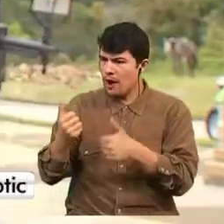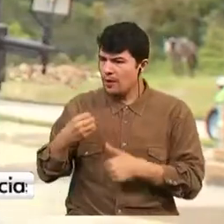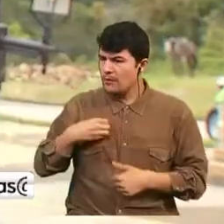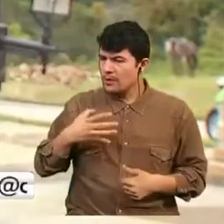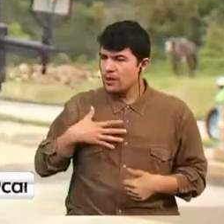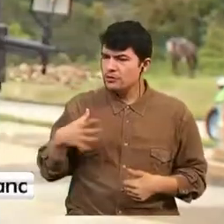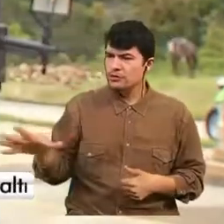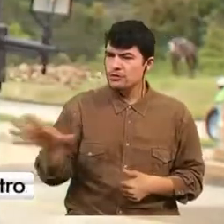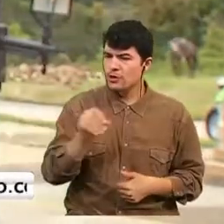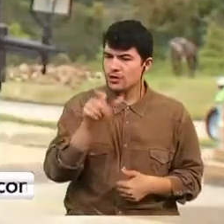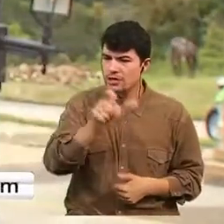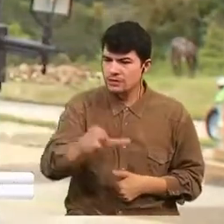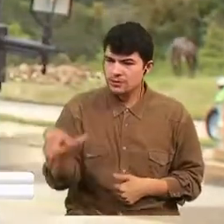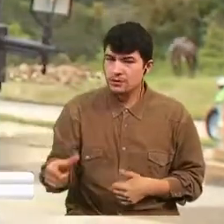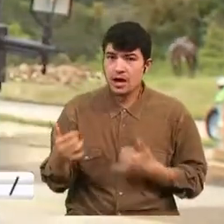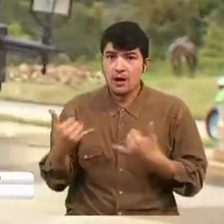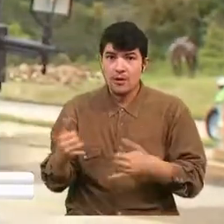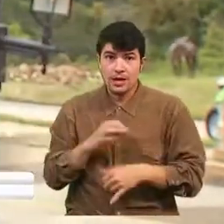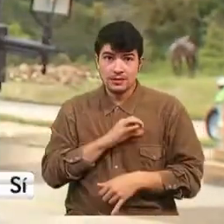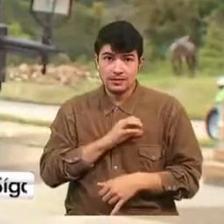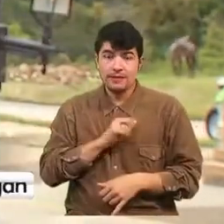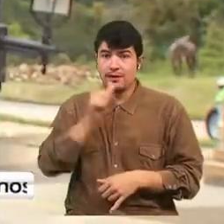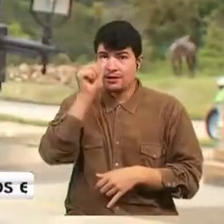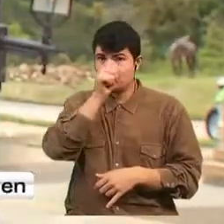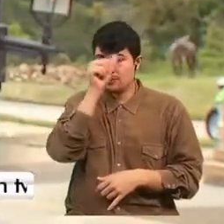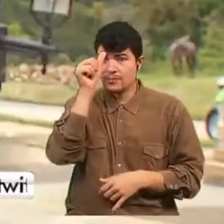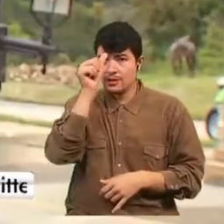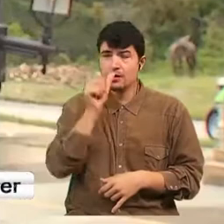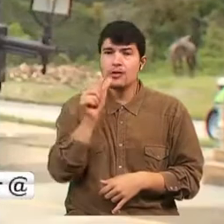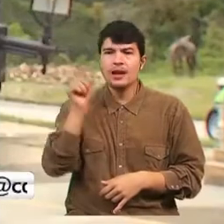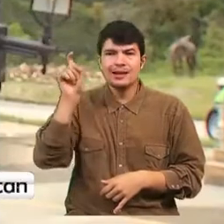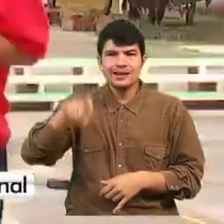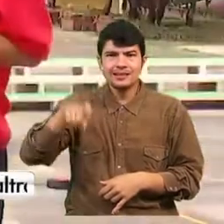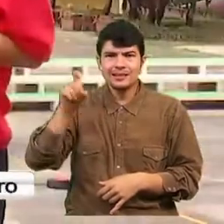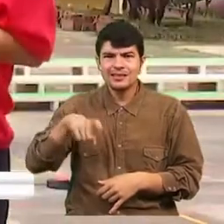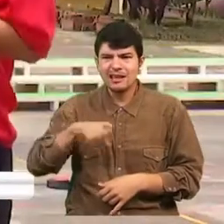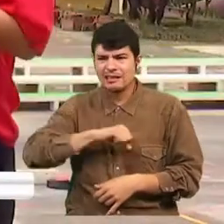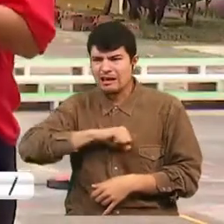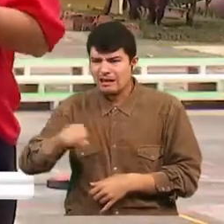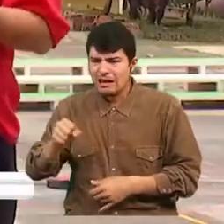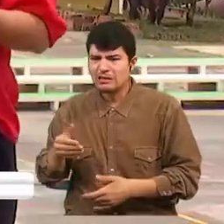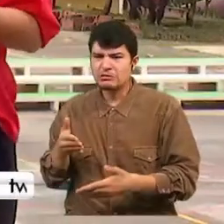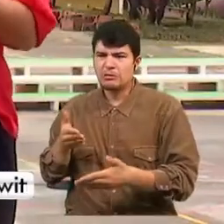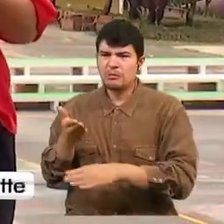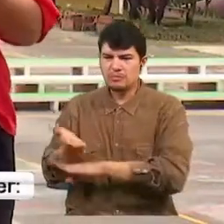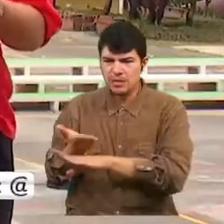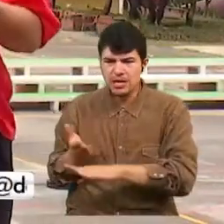para todas aquellas personas que en este fin de semana necesitan radicar derechos de petición o